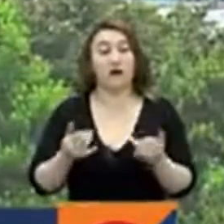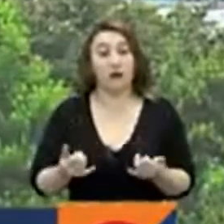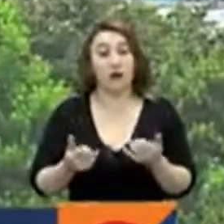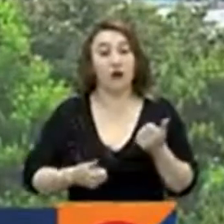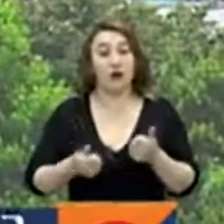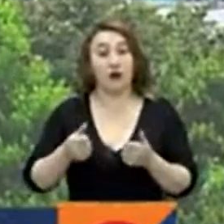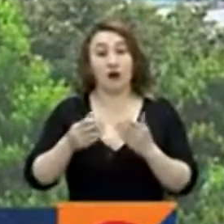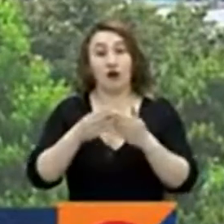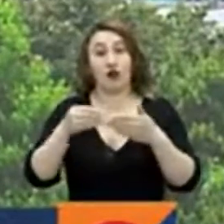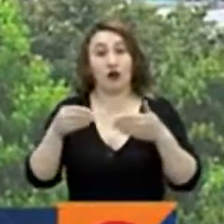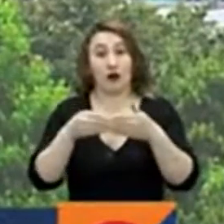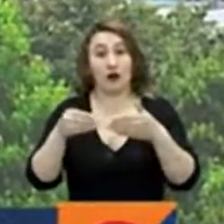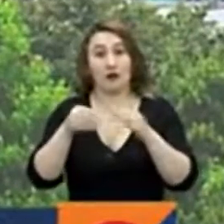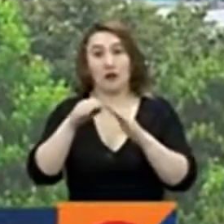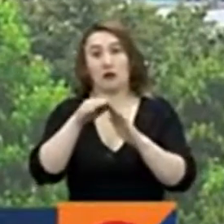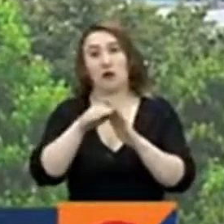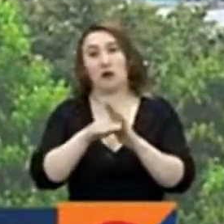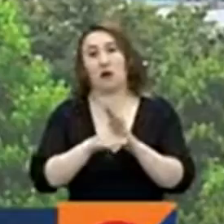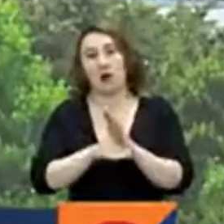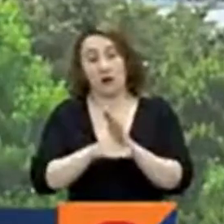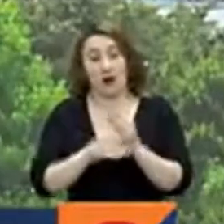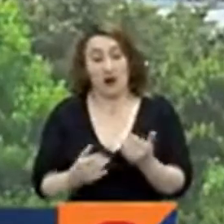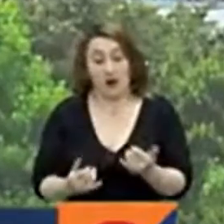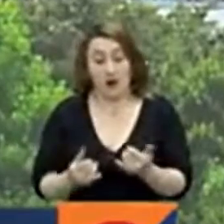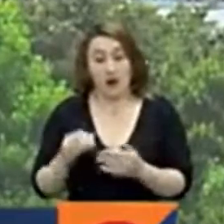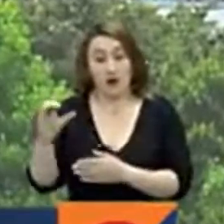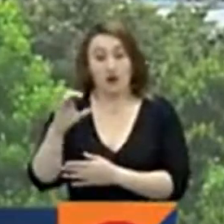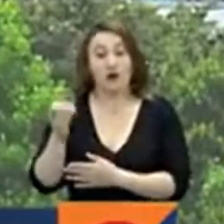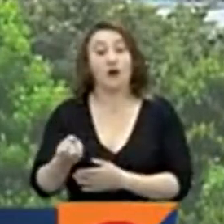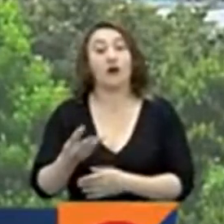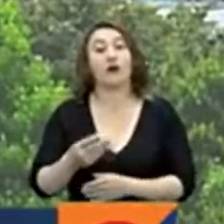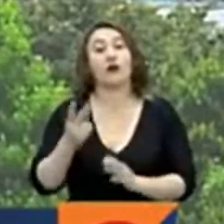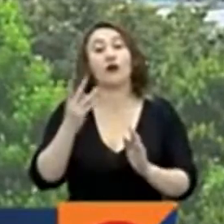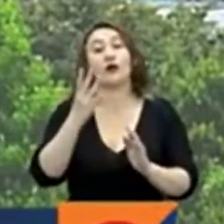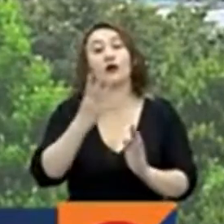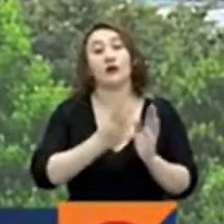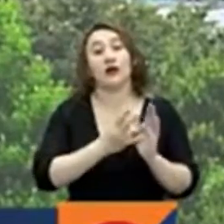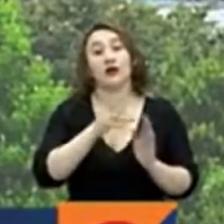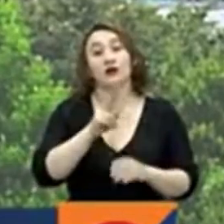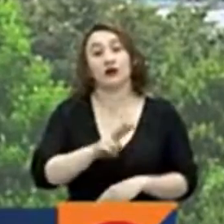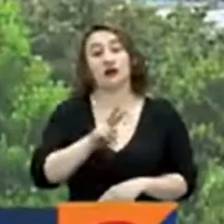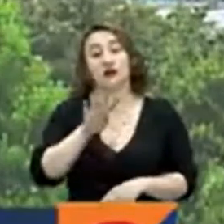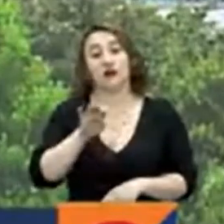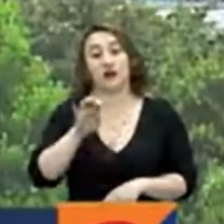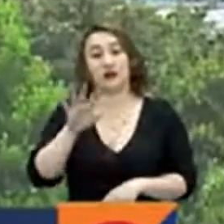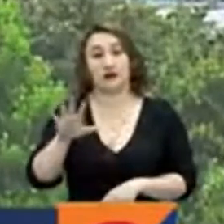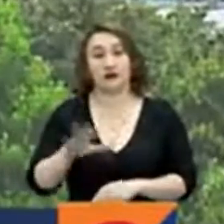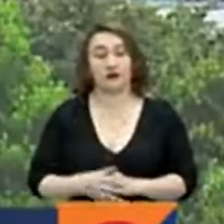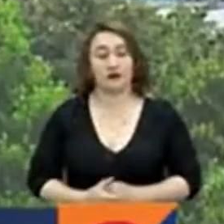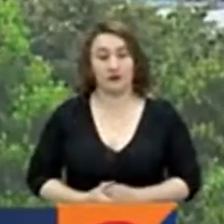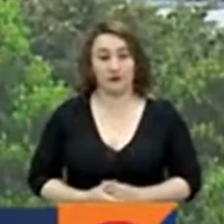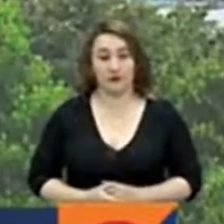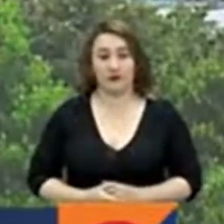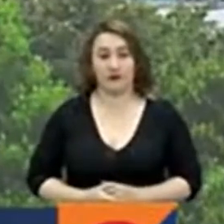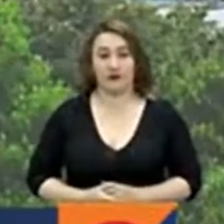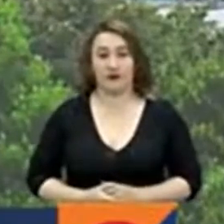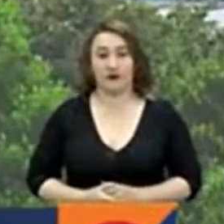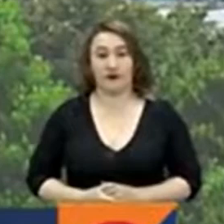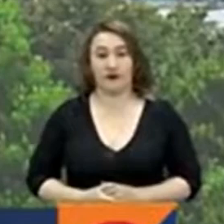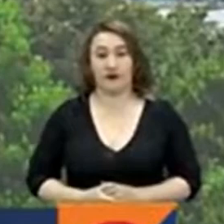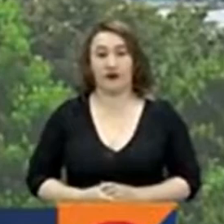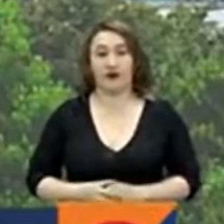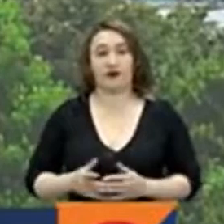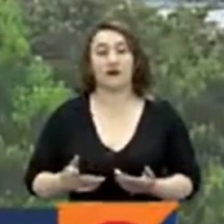sigue bajando. A esta hora en Colombia se cotiza un promedio de 4.295 pesos. Juan Sebastián Amaya, RTVC Noticias,